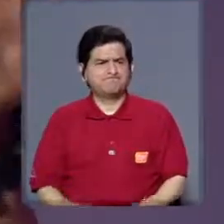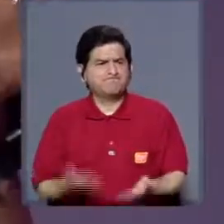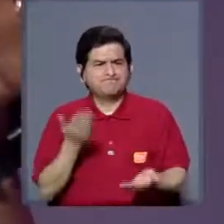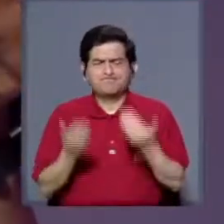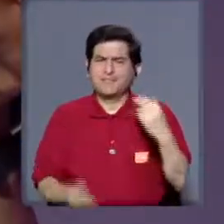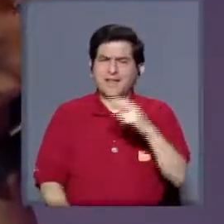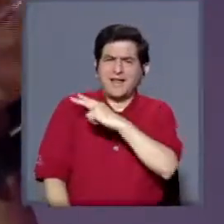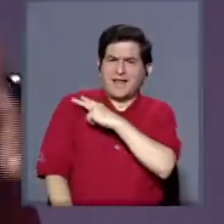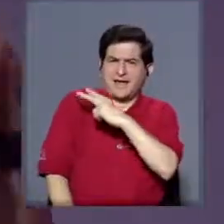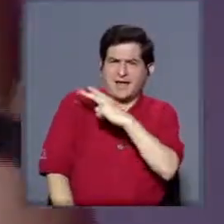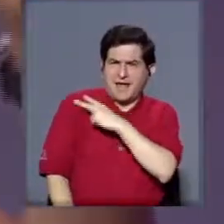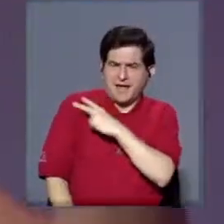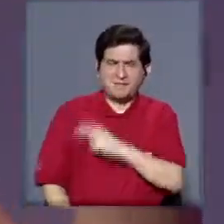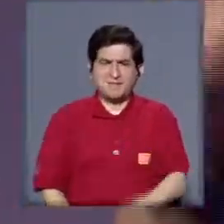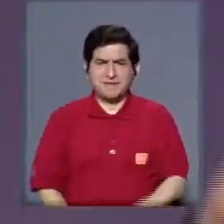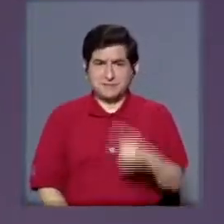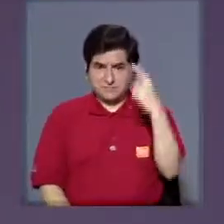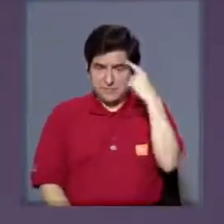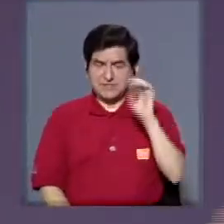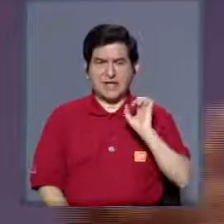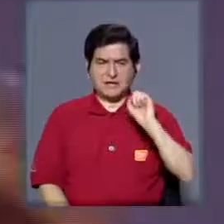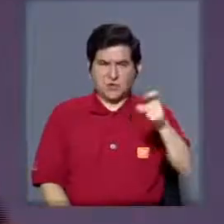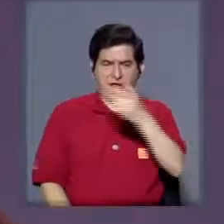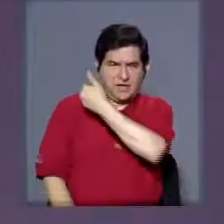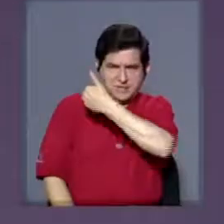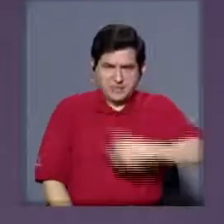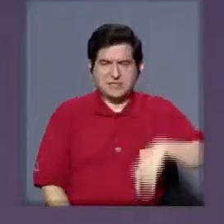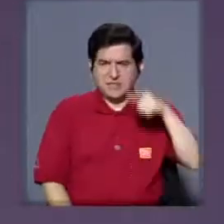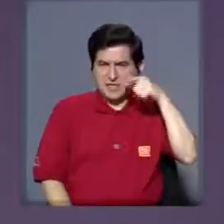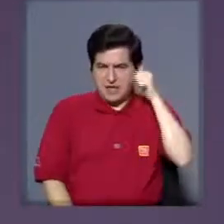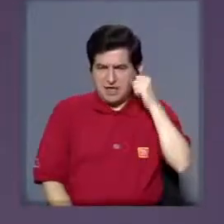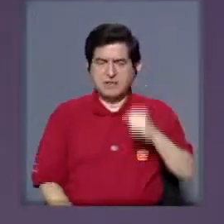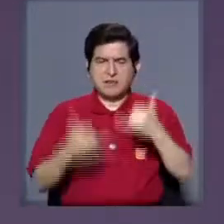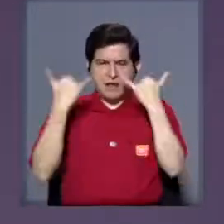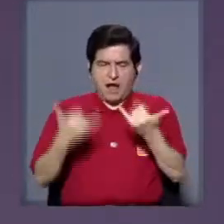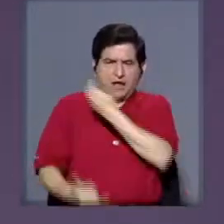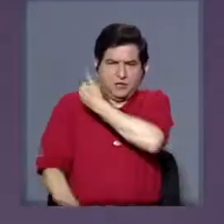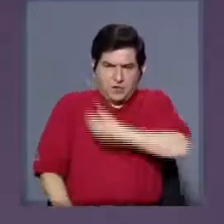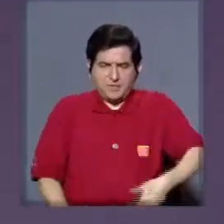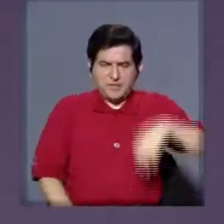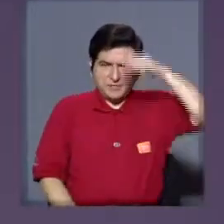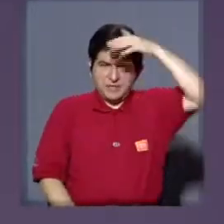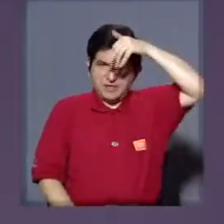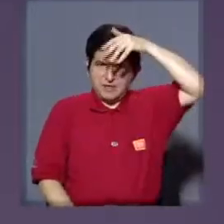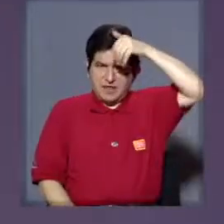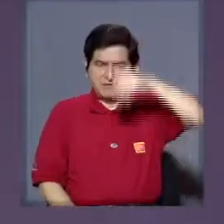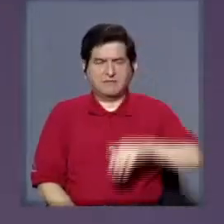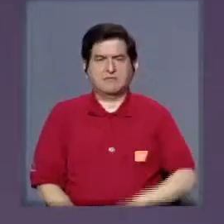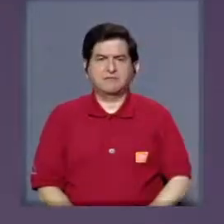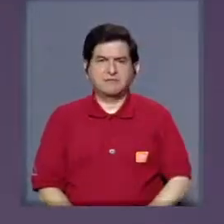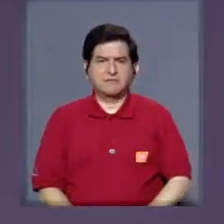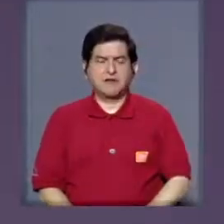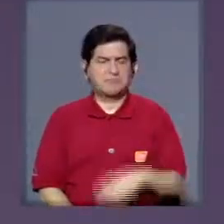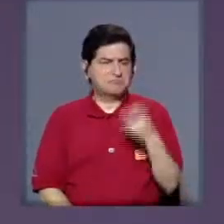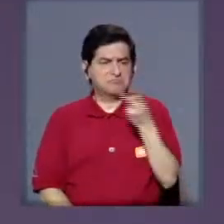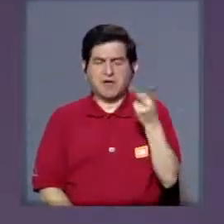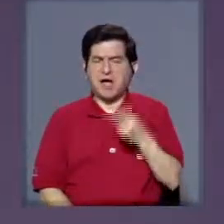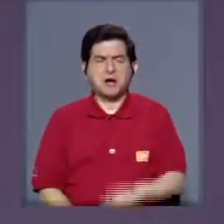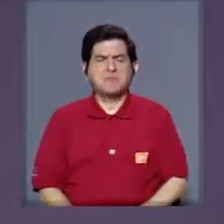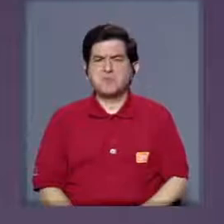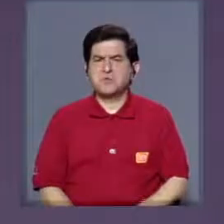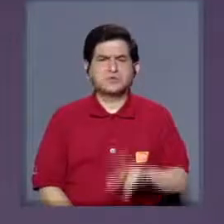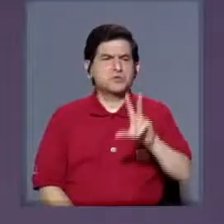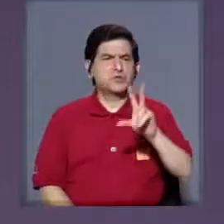jerarcas y tanto el expresidente solís como el actual presidente alvarado no dan el paso